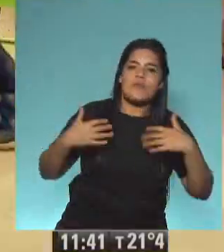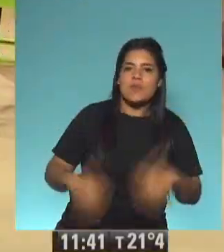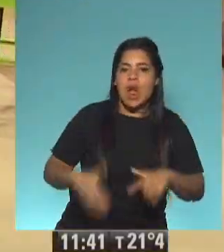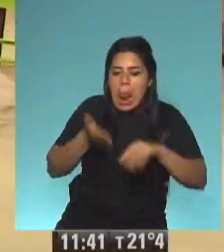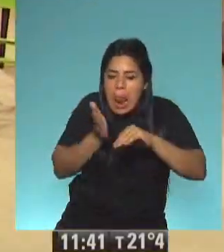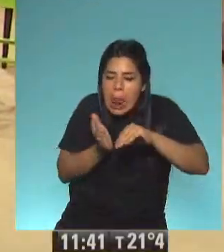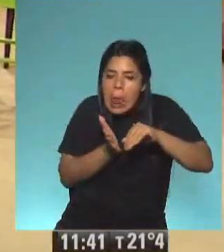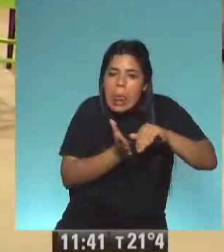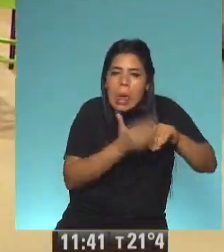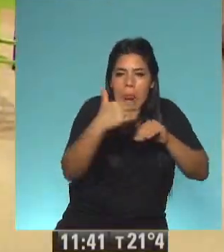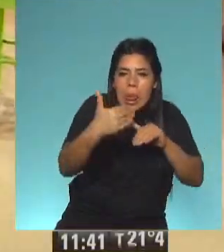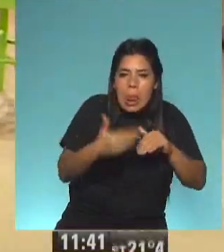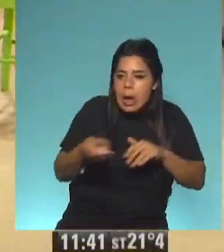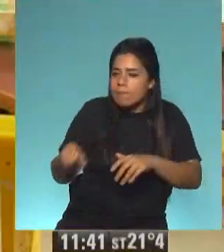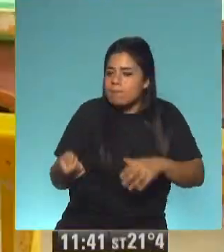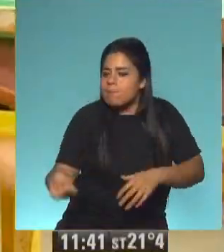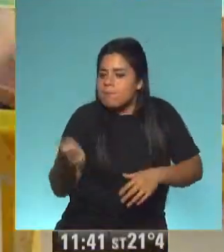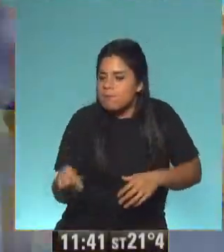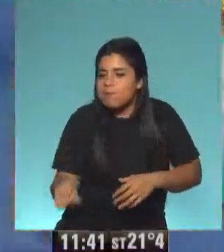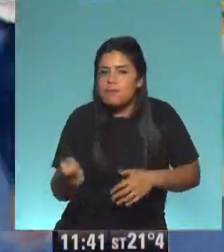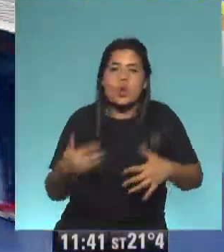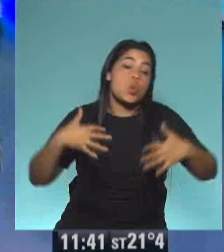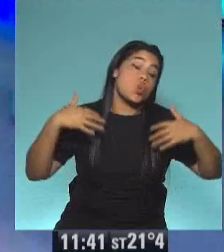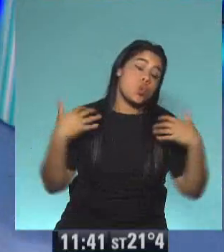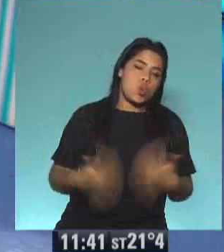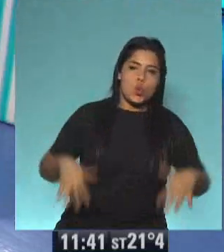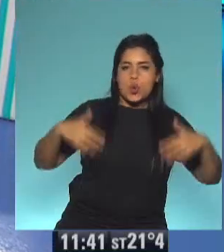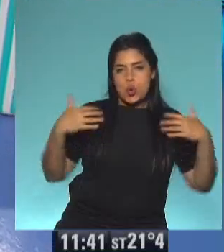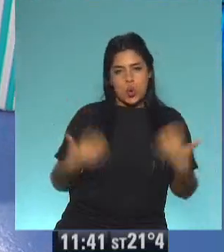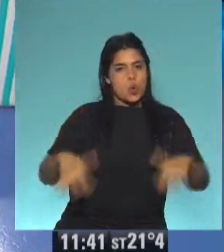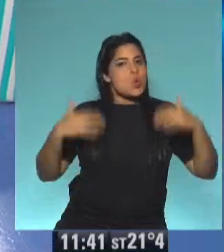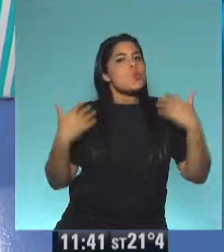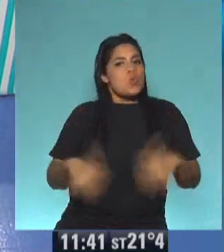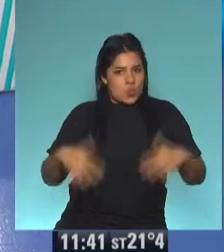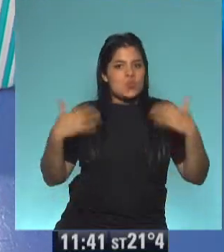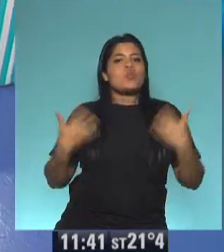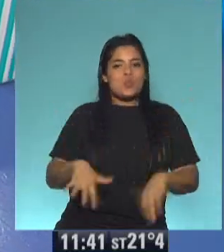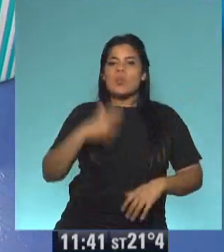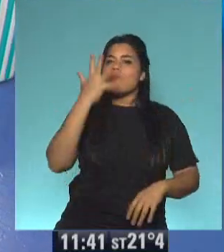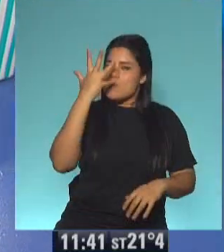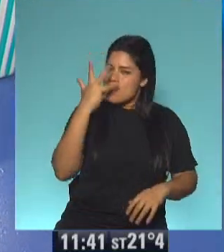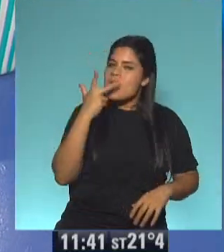finitas, tiritando en la sartén. ¡Esa!